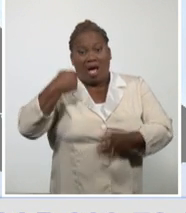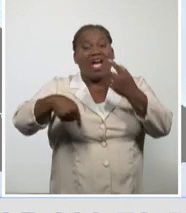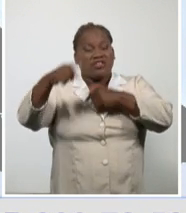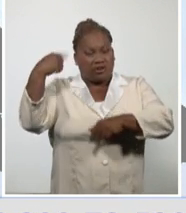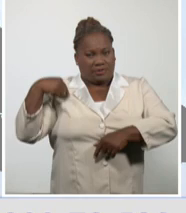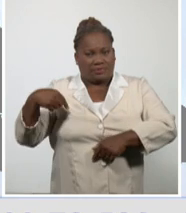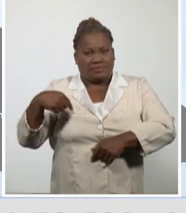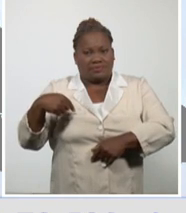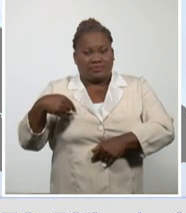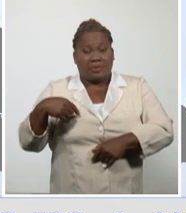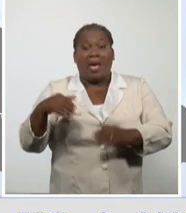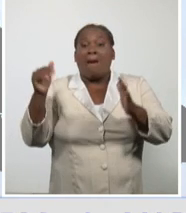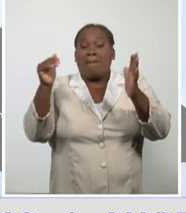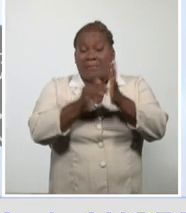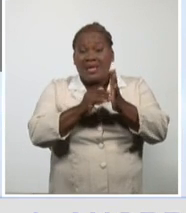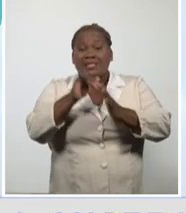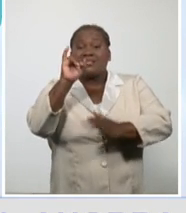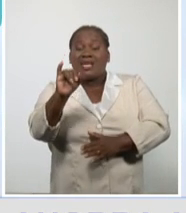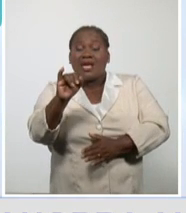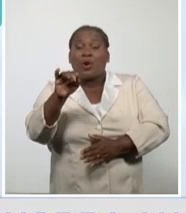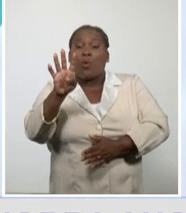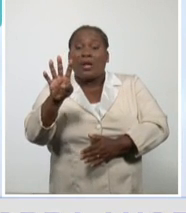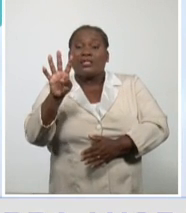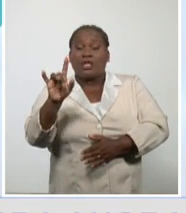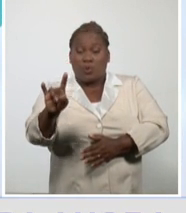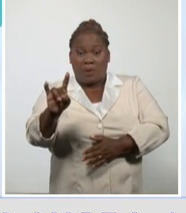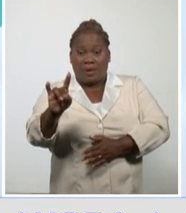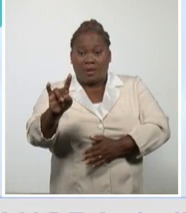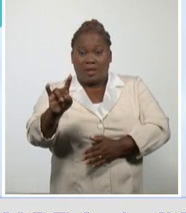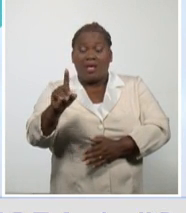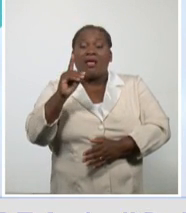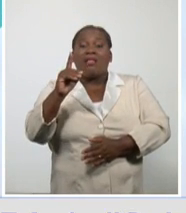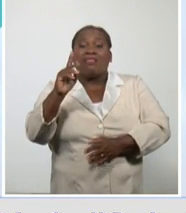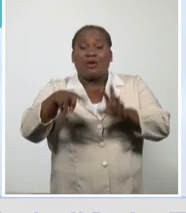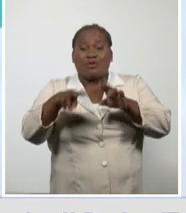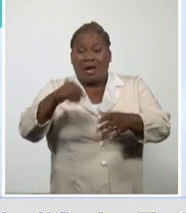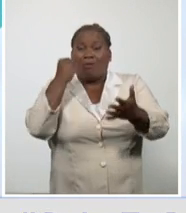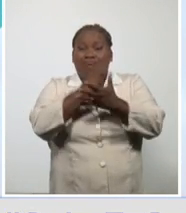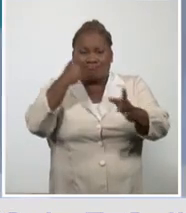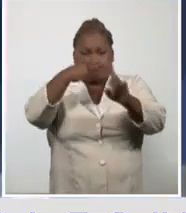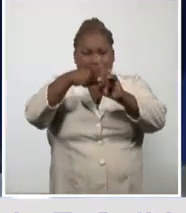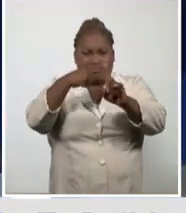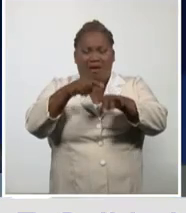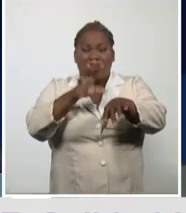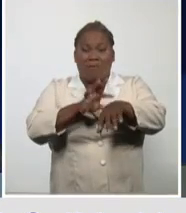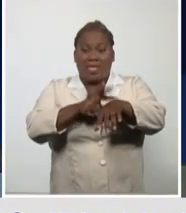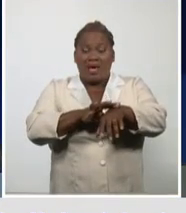De los 1.649 pacientes diagnosticados con la enfermedad,